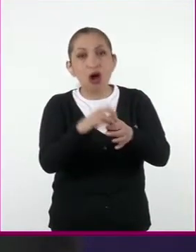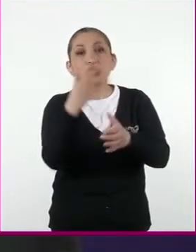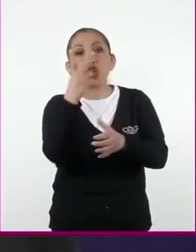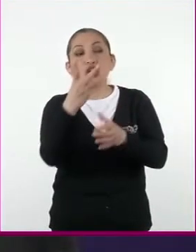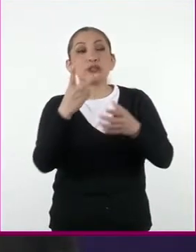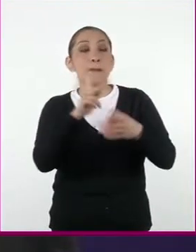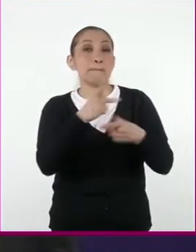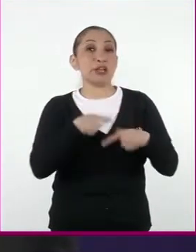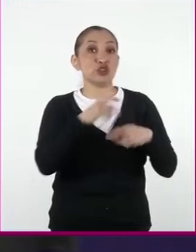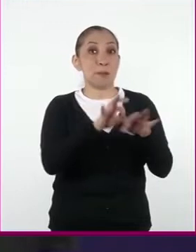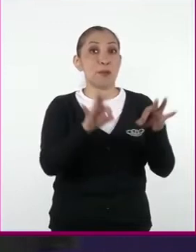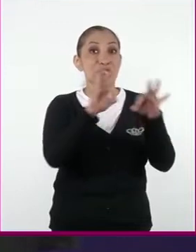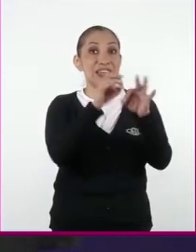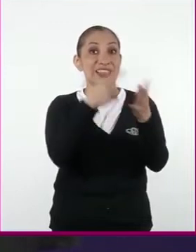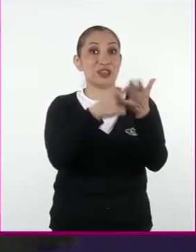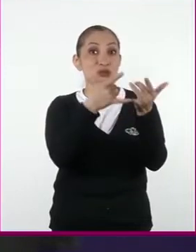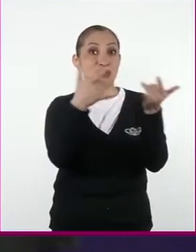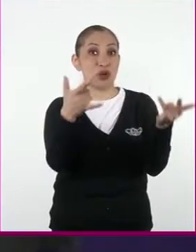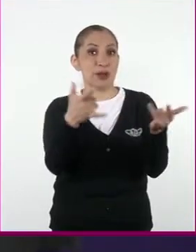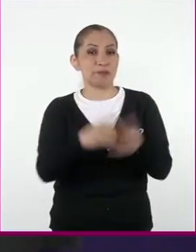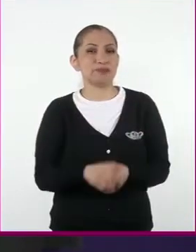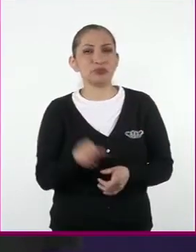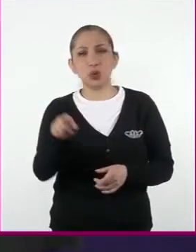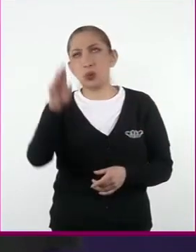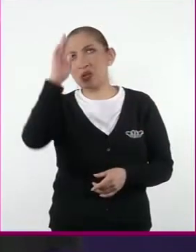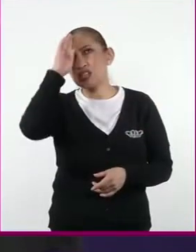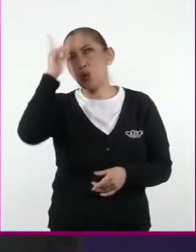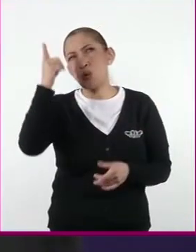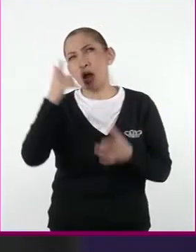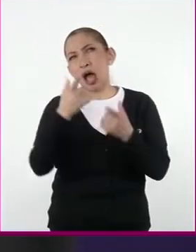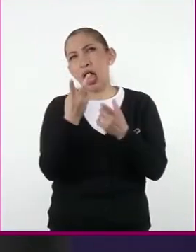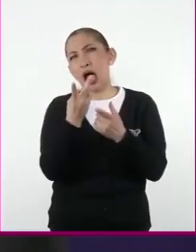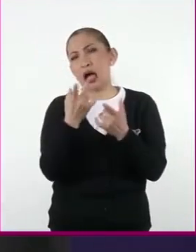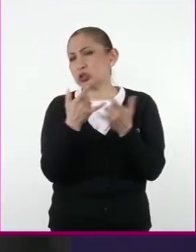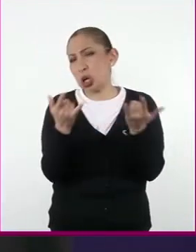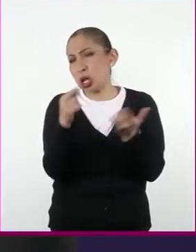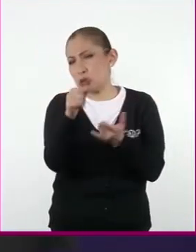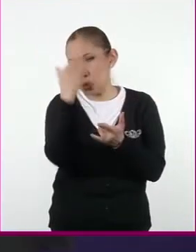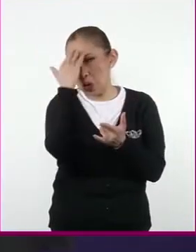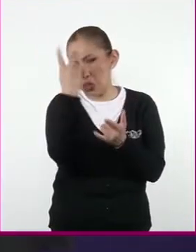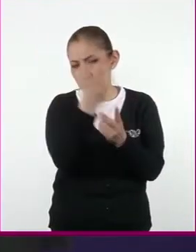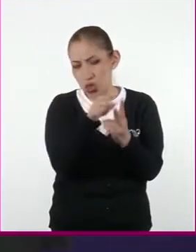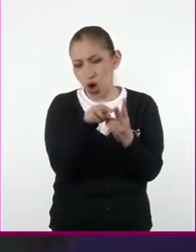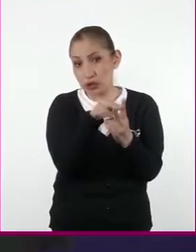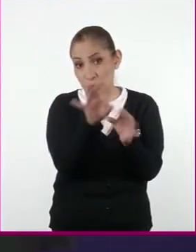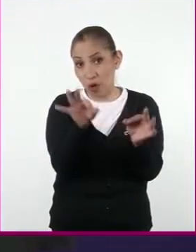2 protagonistas. ¿Se te ocurre un cuento con 2 protagonistas, Leslie?